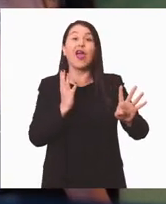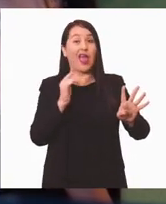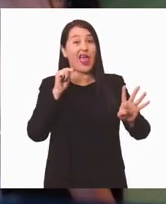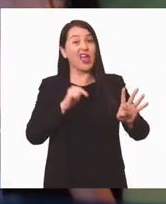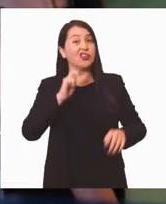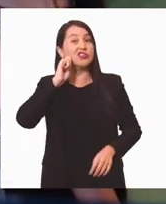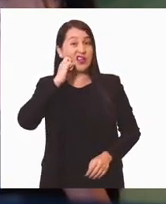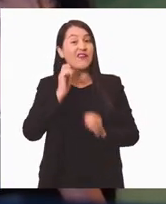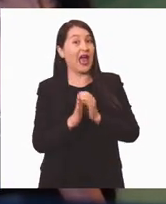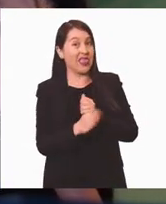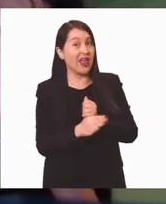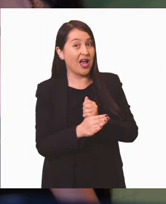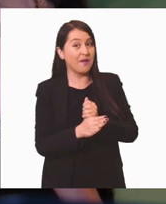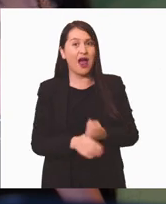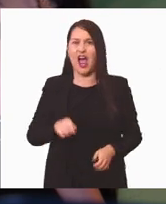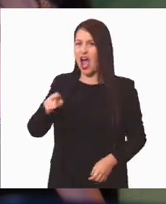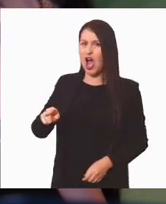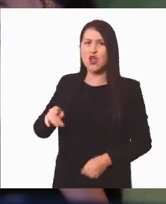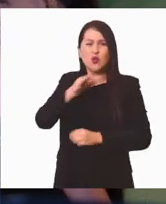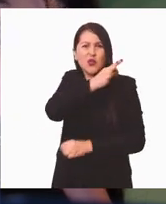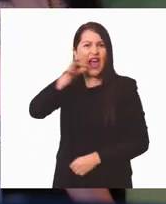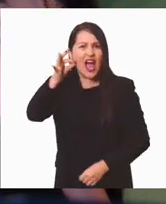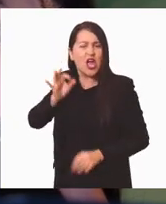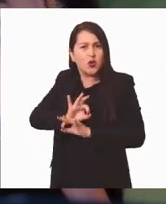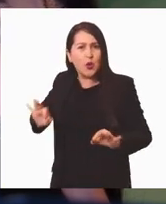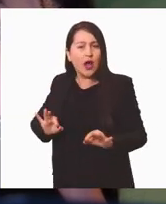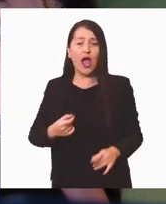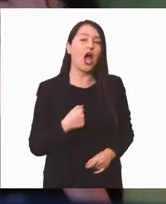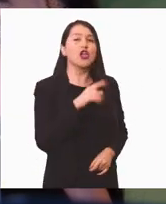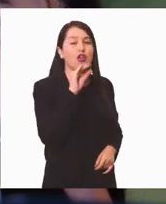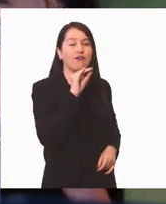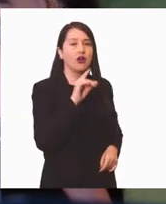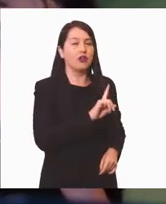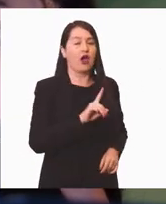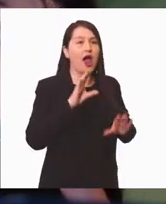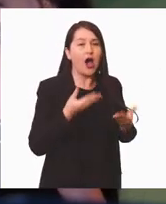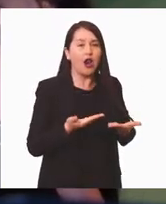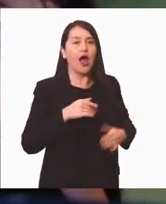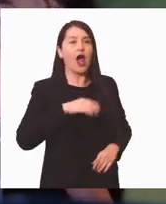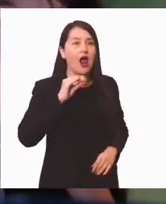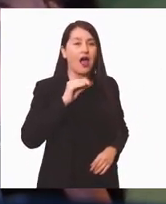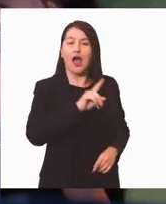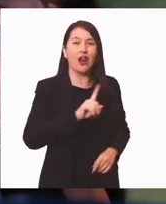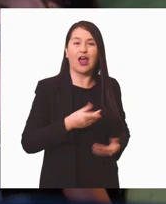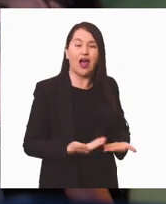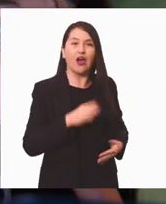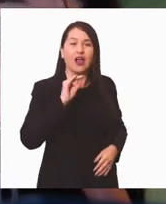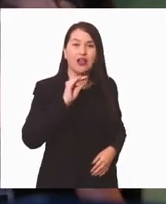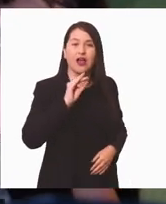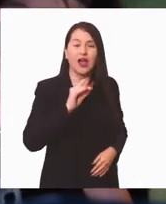es hacer trampa. ¡Ah! ¡Tú nunca te callas! Solo cuando no hablo, como ahora. No, ahora, no, ahora, no,